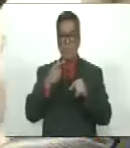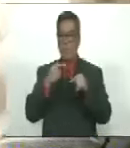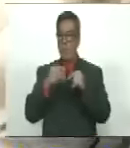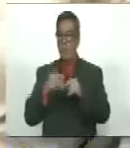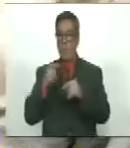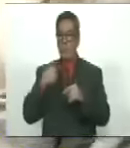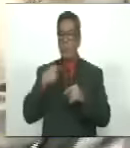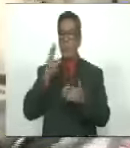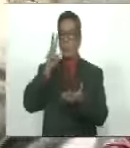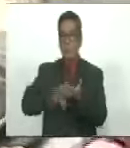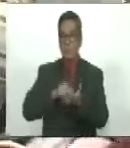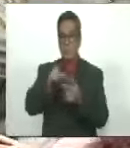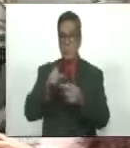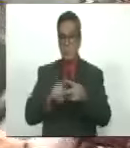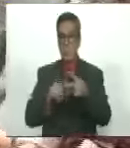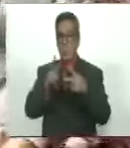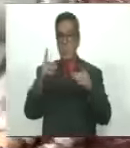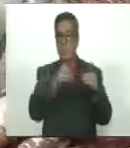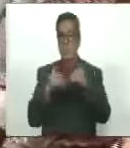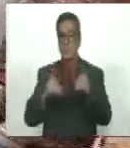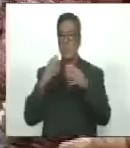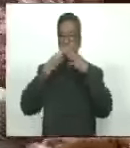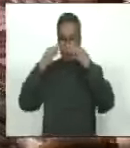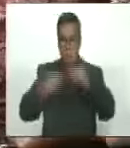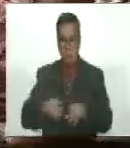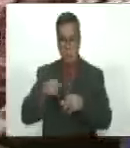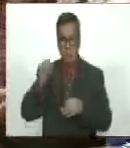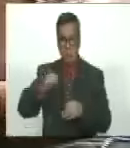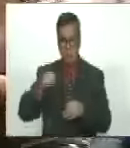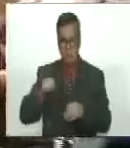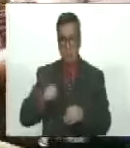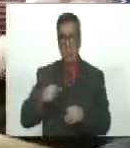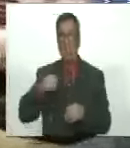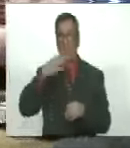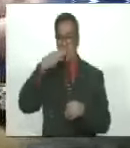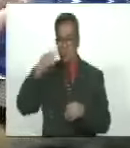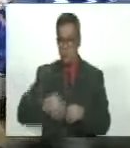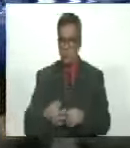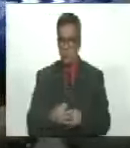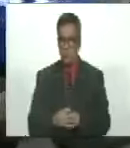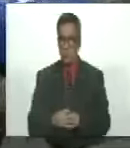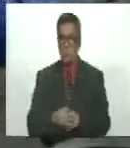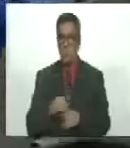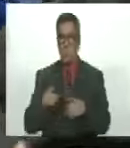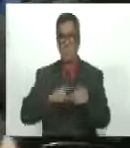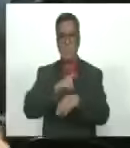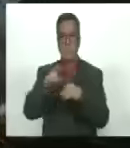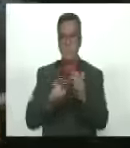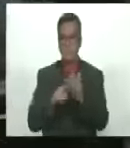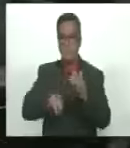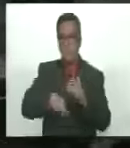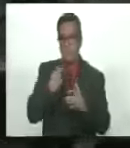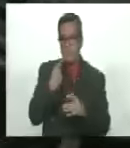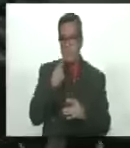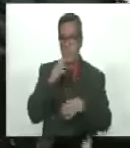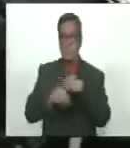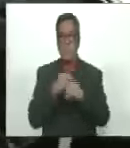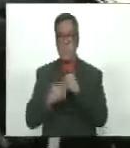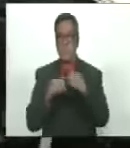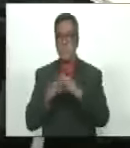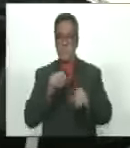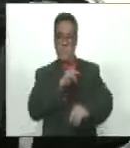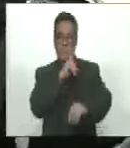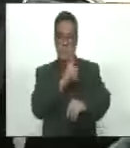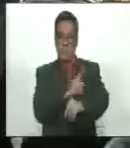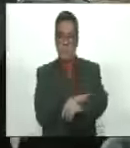apenas se aprueben en segunda discusión, como estoy seguro que será, y seguro también será por unanimidad, podamos aplicar con toda la